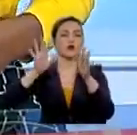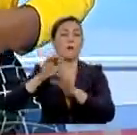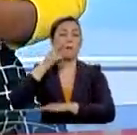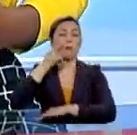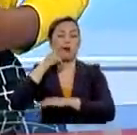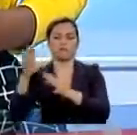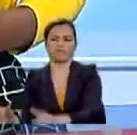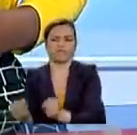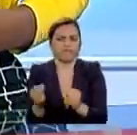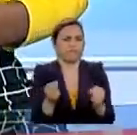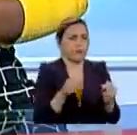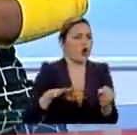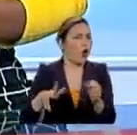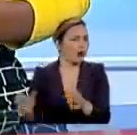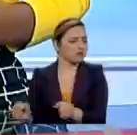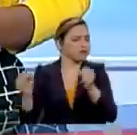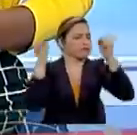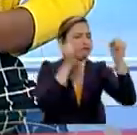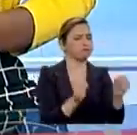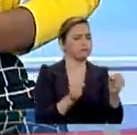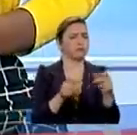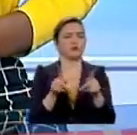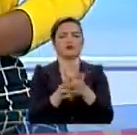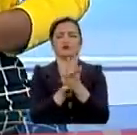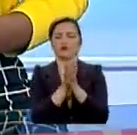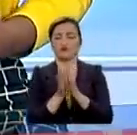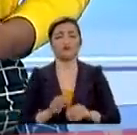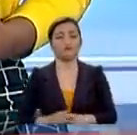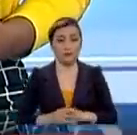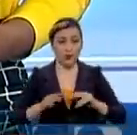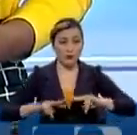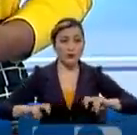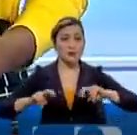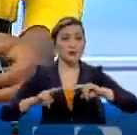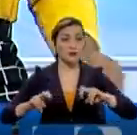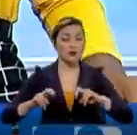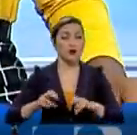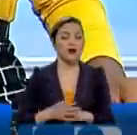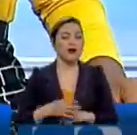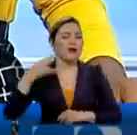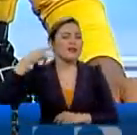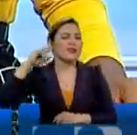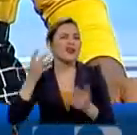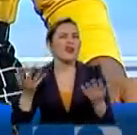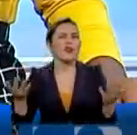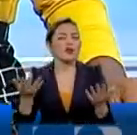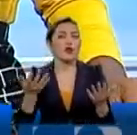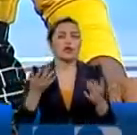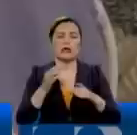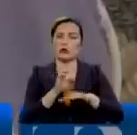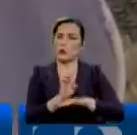autorización. Según las investigaciones, Tessy, de 3 años, está en Ecuador, por lo que el Ministerio de Gobierno emprende acciones para dar con su